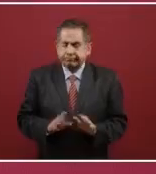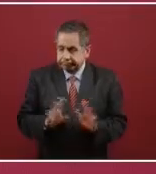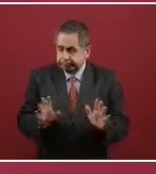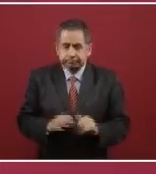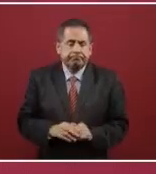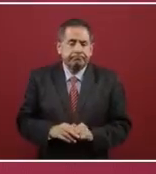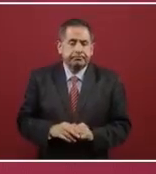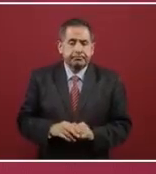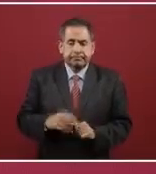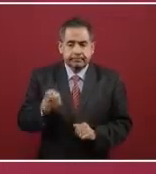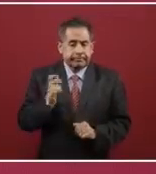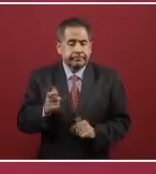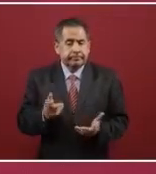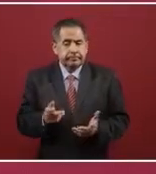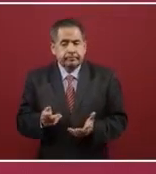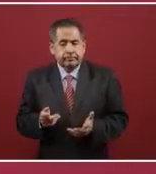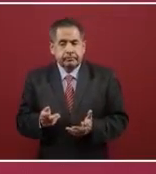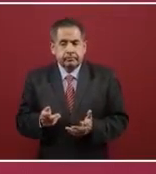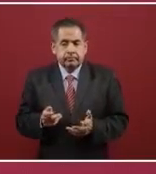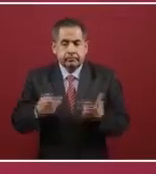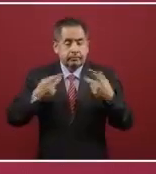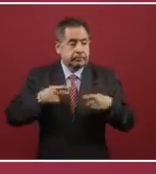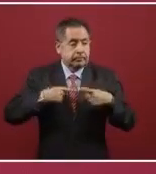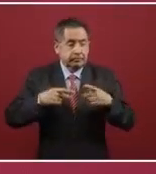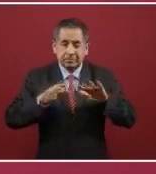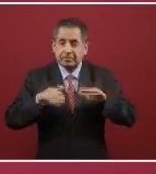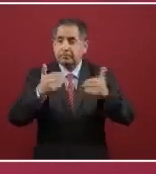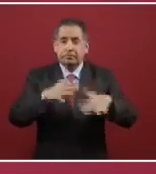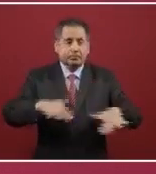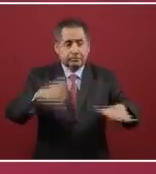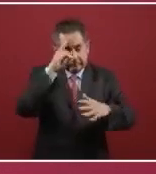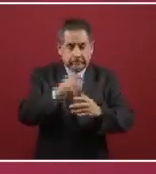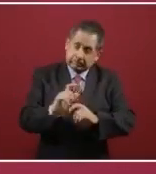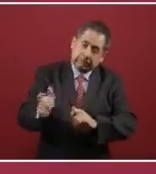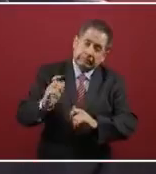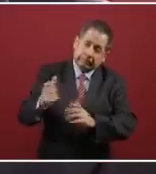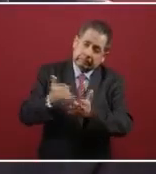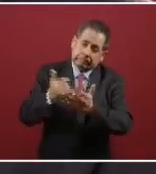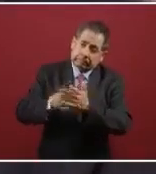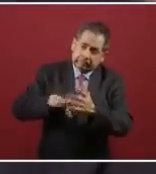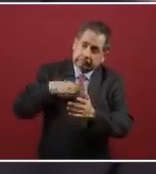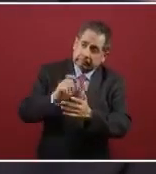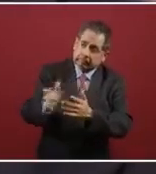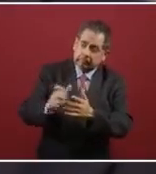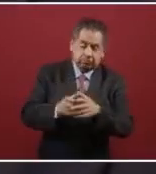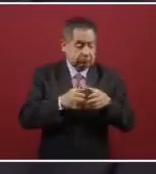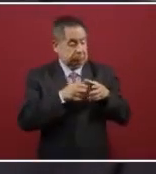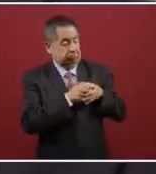Entonces, todos los mexicanos pagaban impuestos, o casi todos, pero